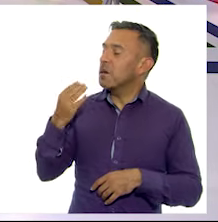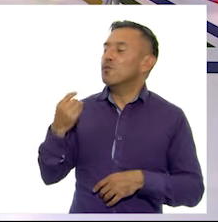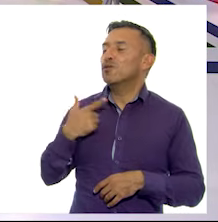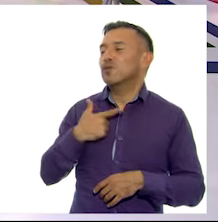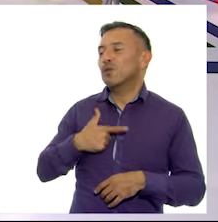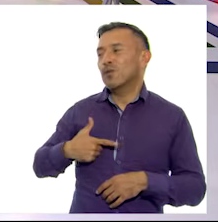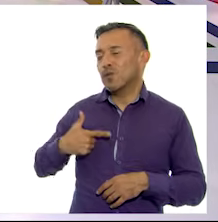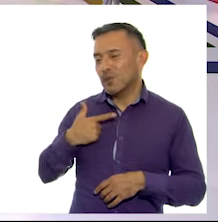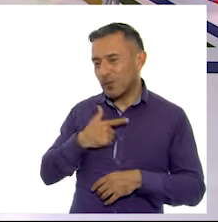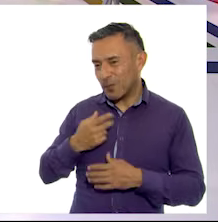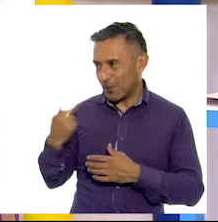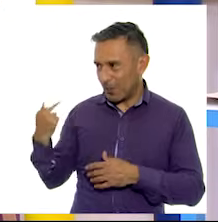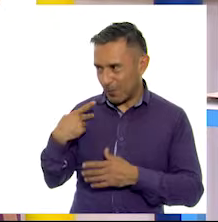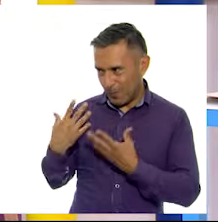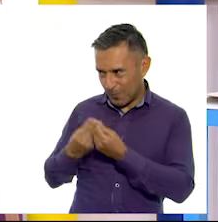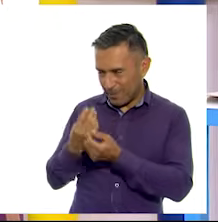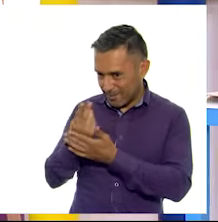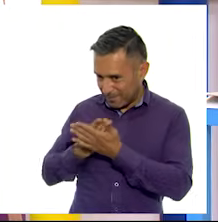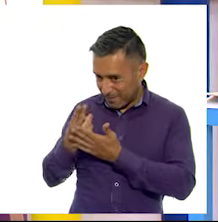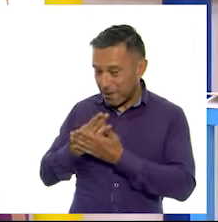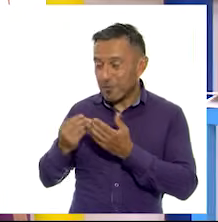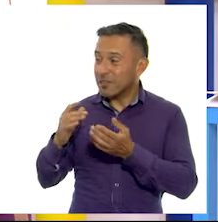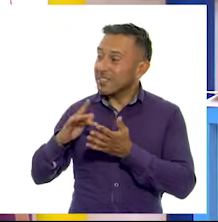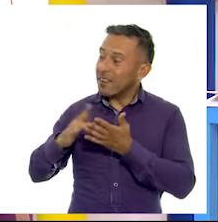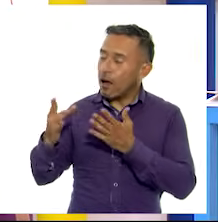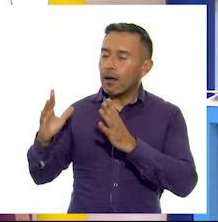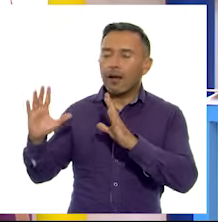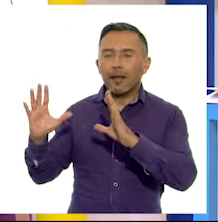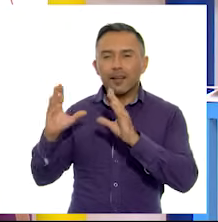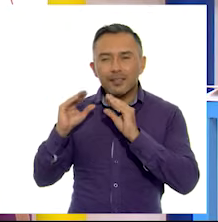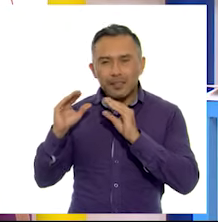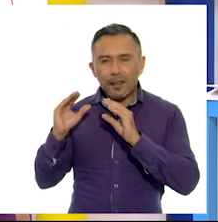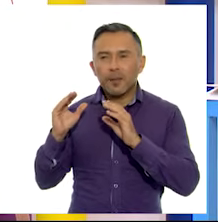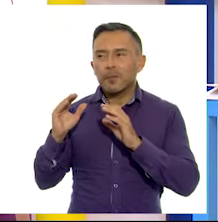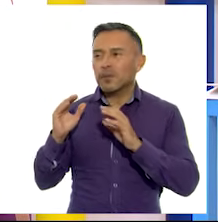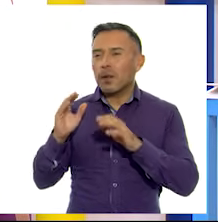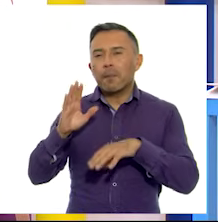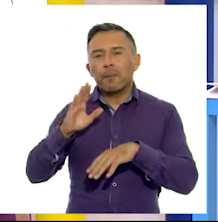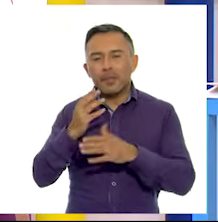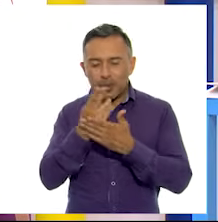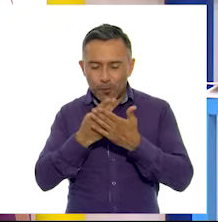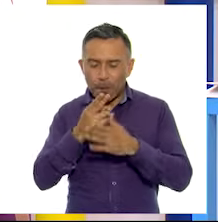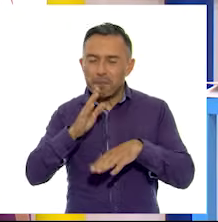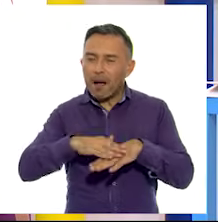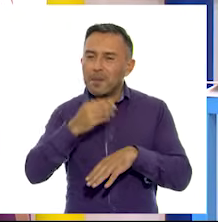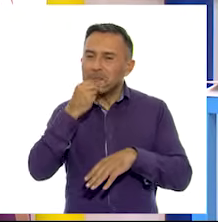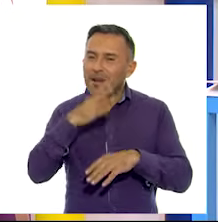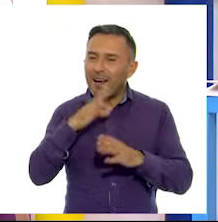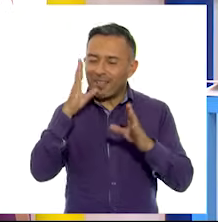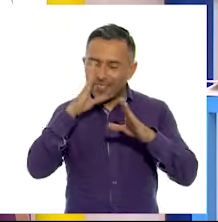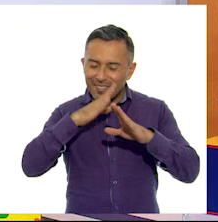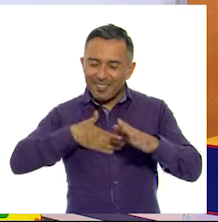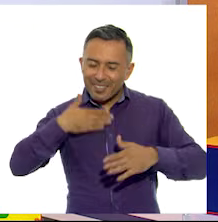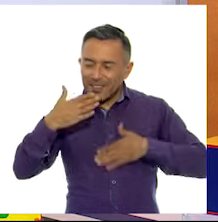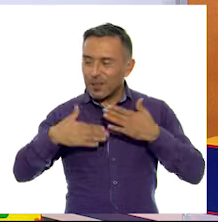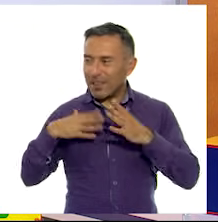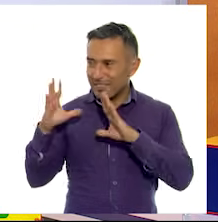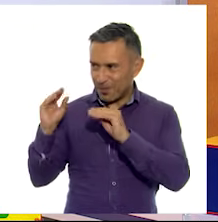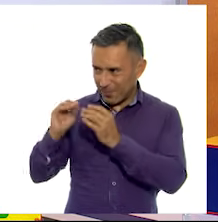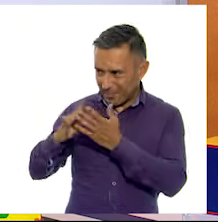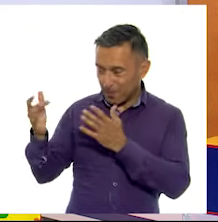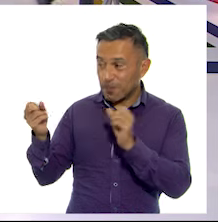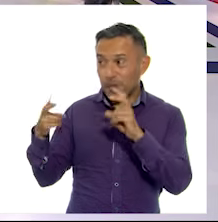placer dibujar contigo. Muchas gracias por enseñarnos un lado más divertido del dibujo y de la línea. Gracias. Nos vemos la